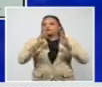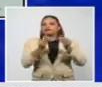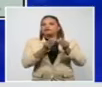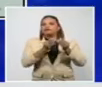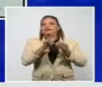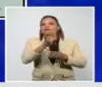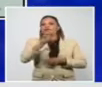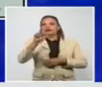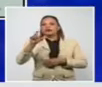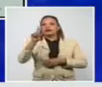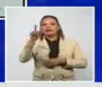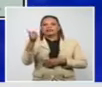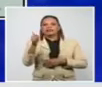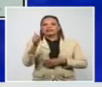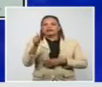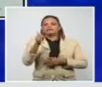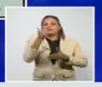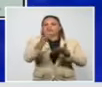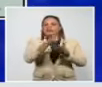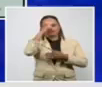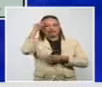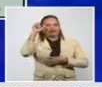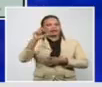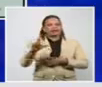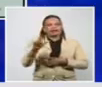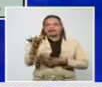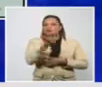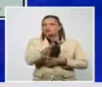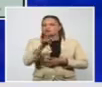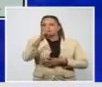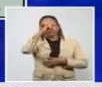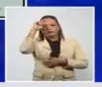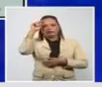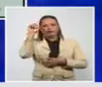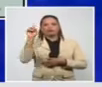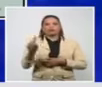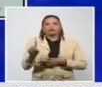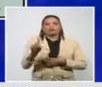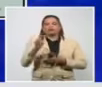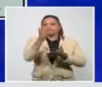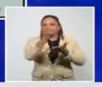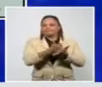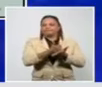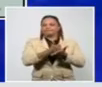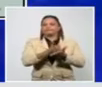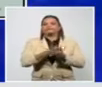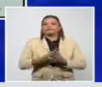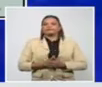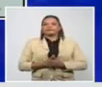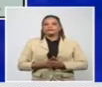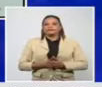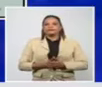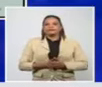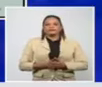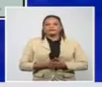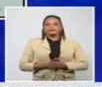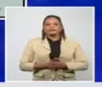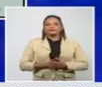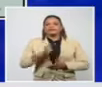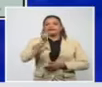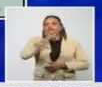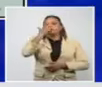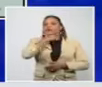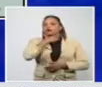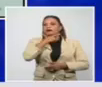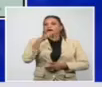Cabecera. En Santi Espíritu igualmente un caso confirmado ayer del municipio Cabecera. Ciego